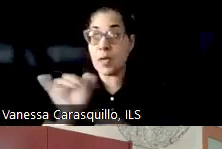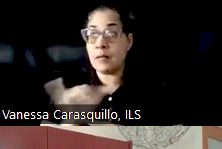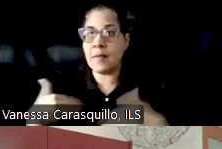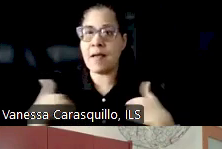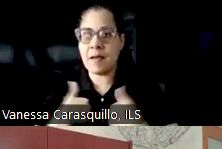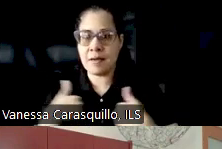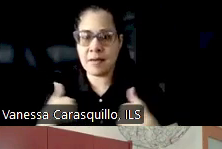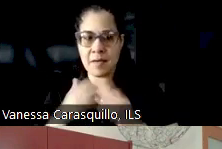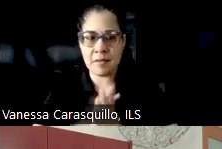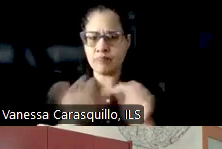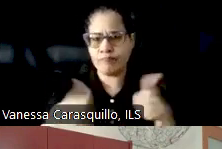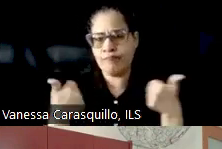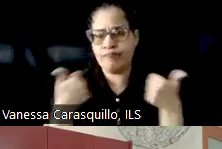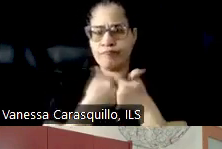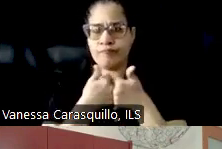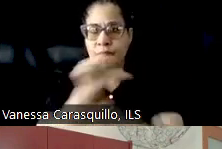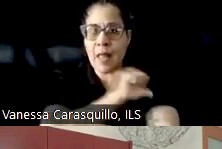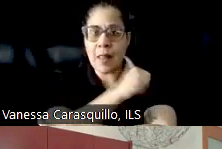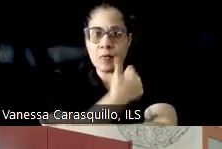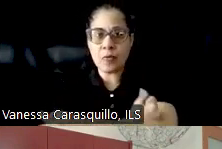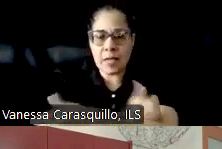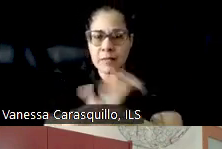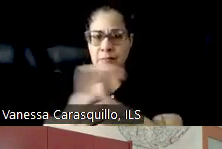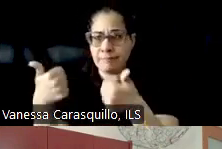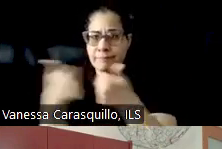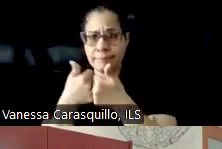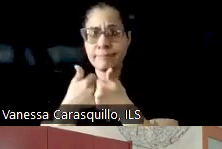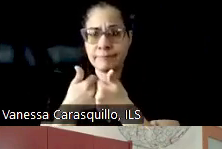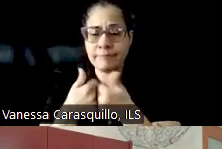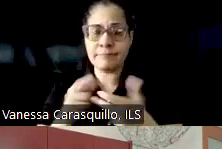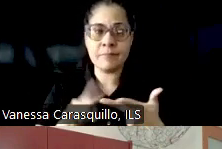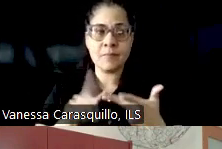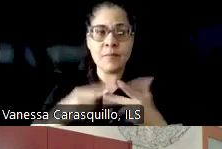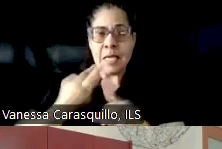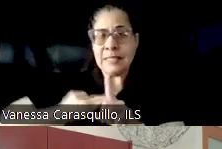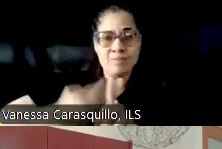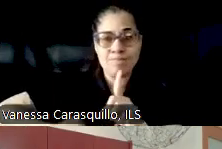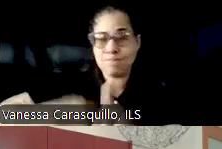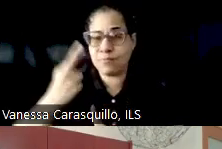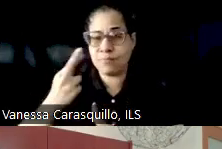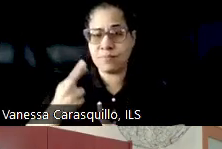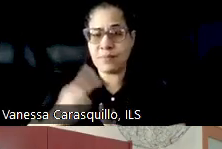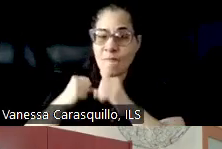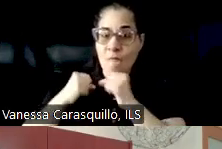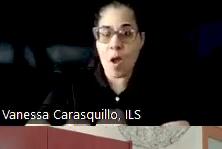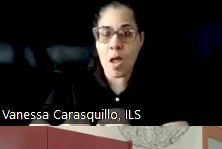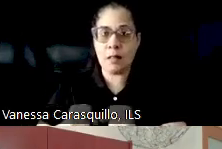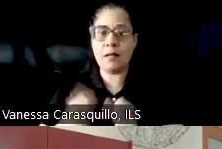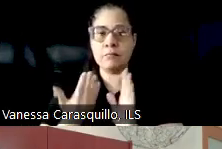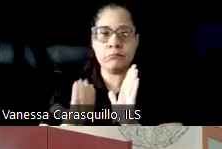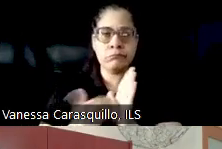Desafío persistente a la autoridad. Rabietas intensas y frecuentes,